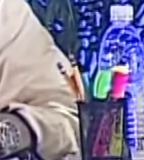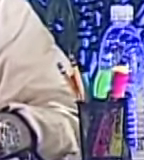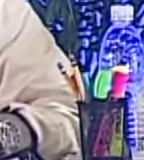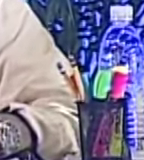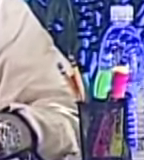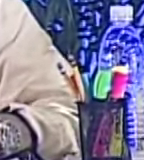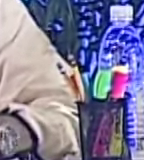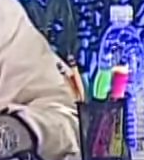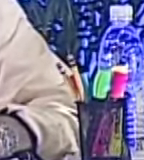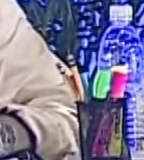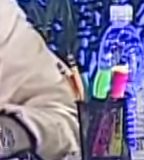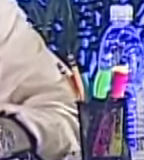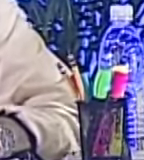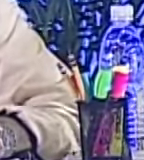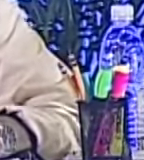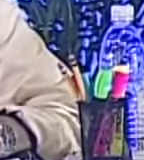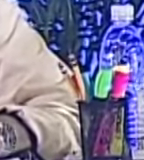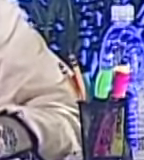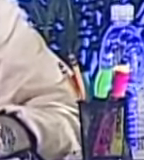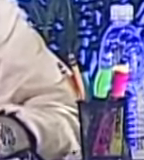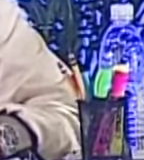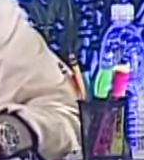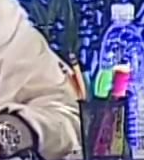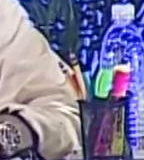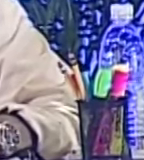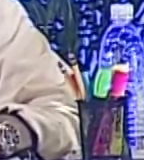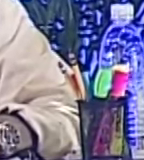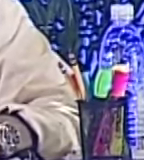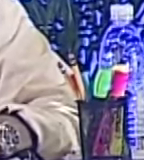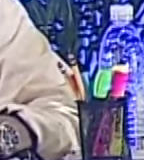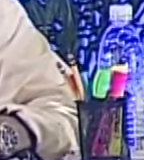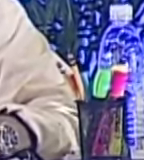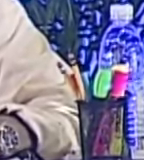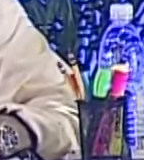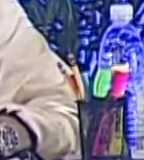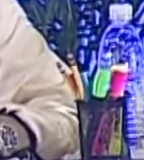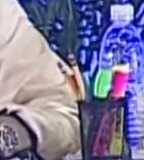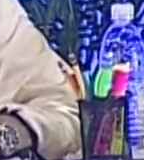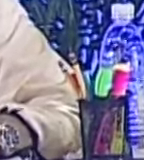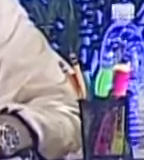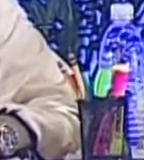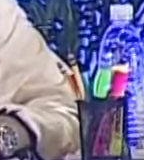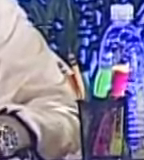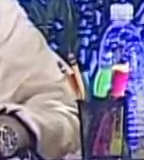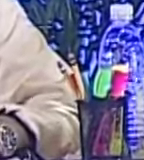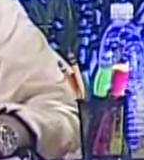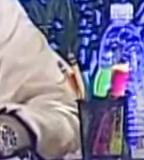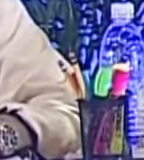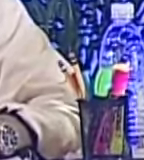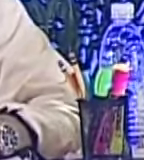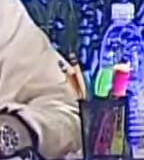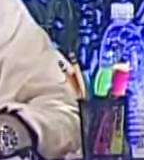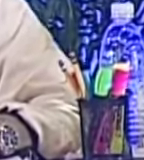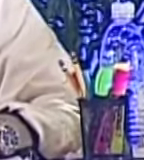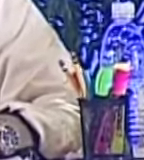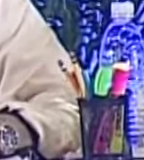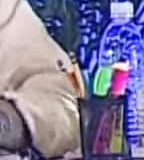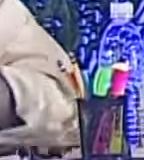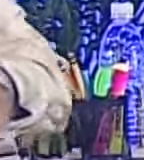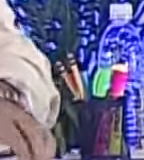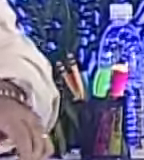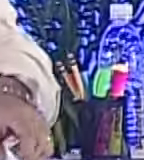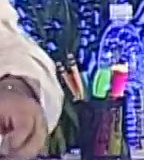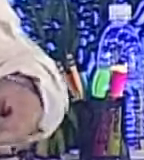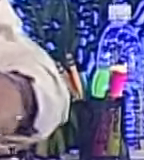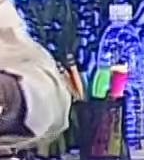los problemas. Y lo Sinesio, Belén, y voy a decirlo mil veces,